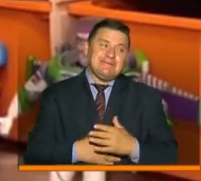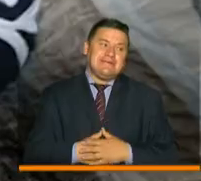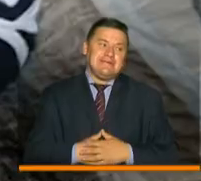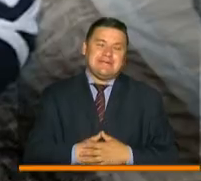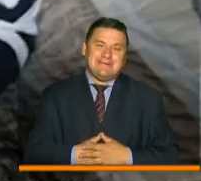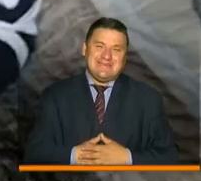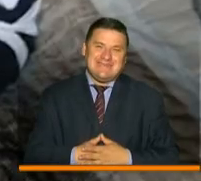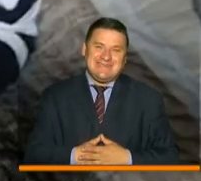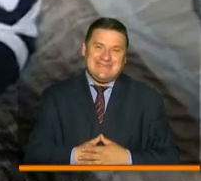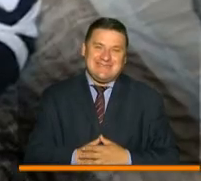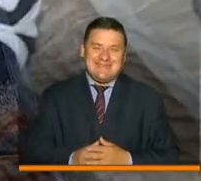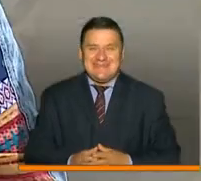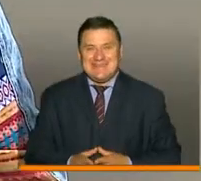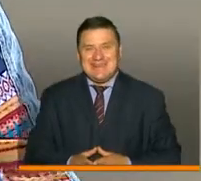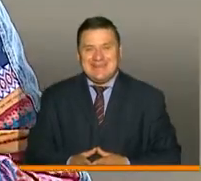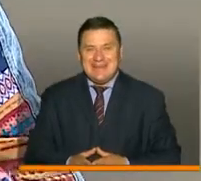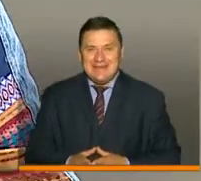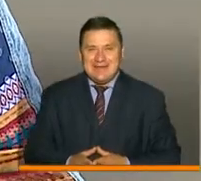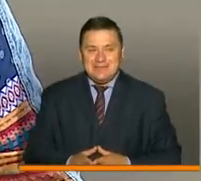Nacional.